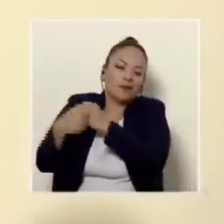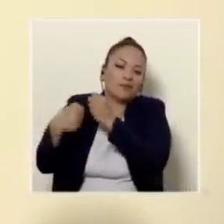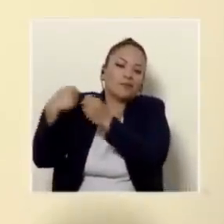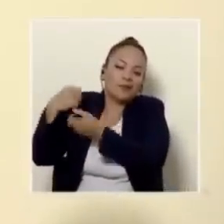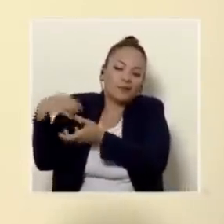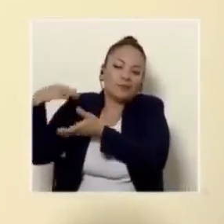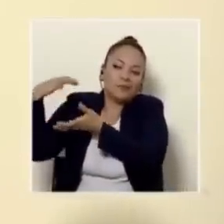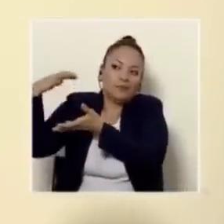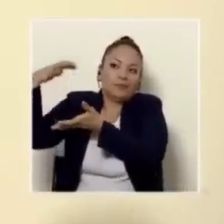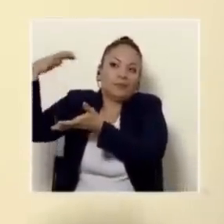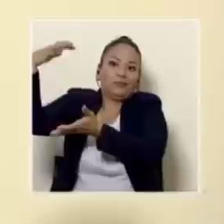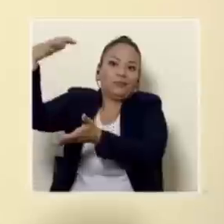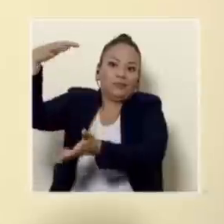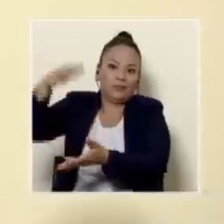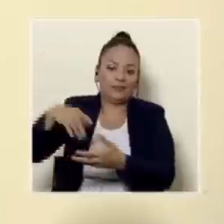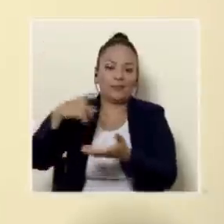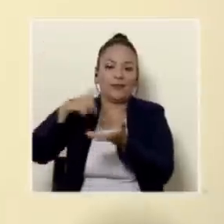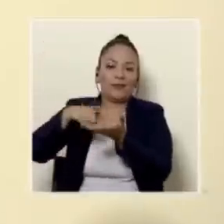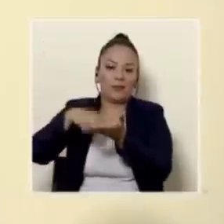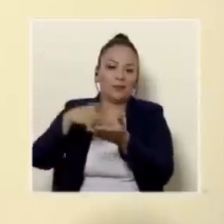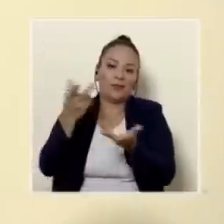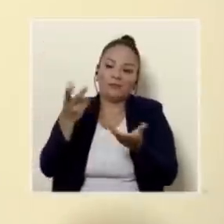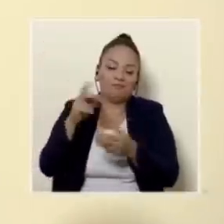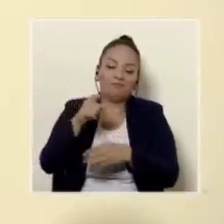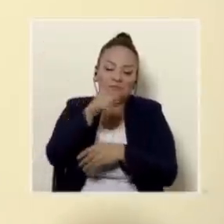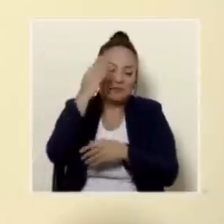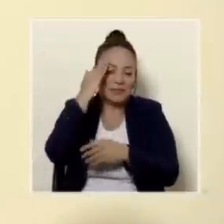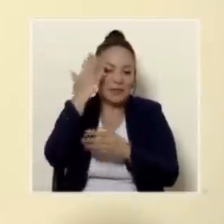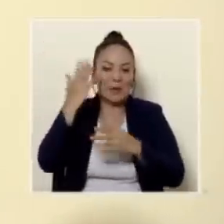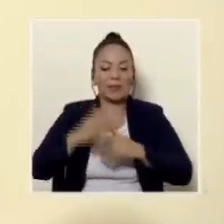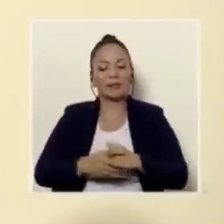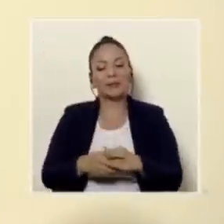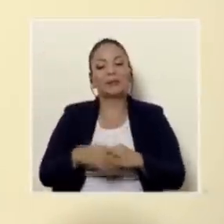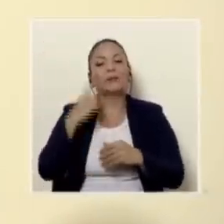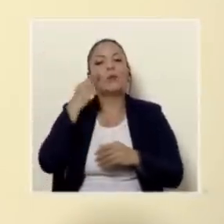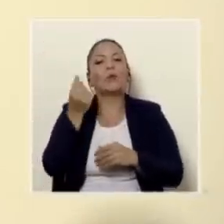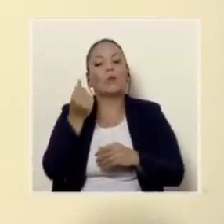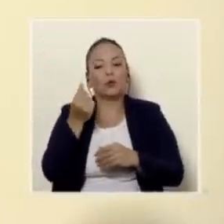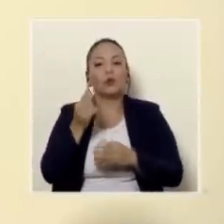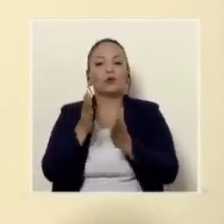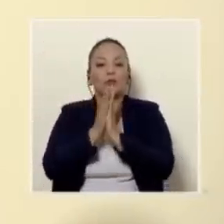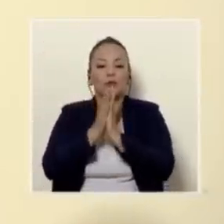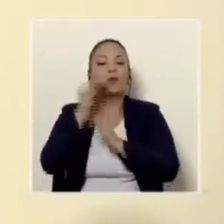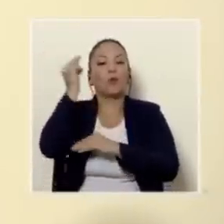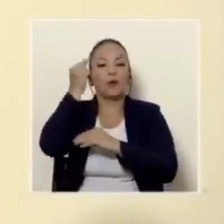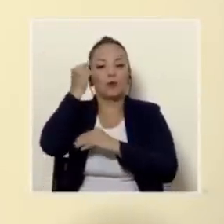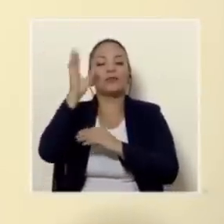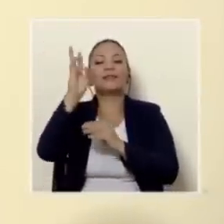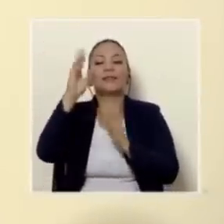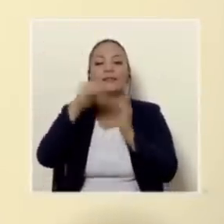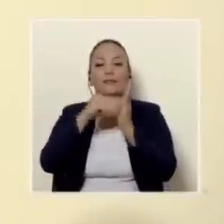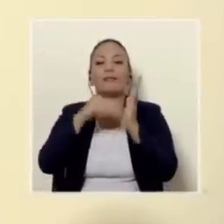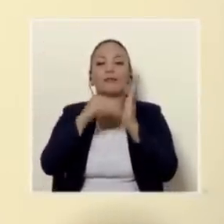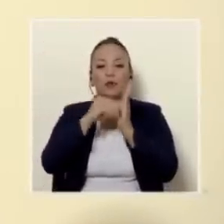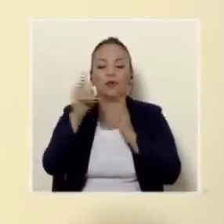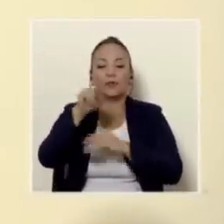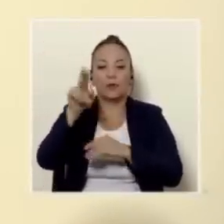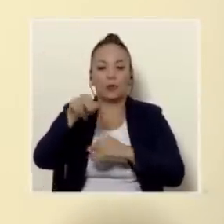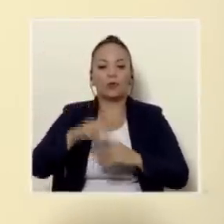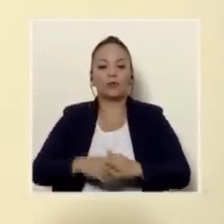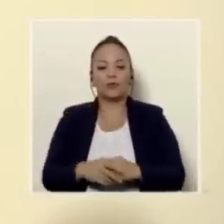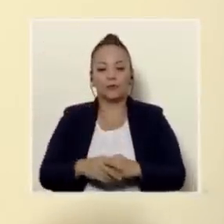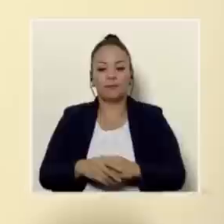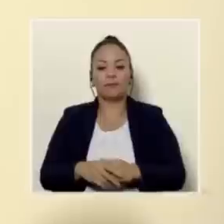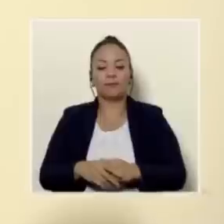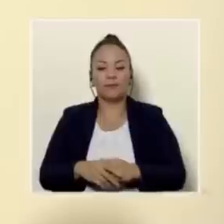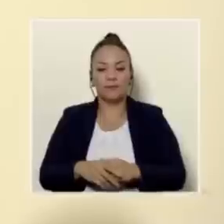años, ¿verdad? No tengo que elaborar en eso, por el monto solicitado del gobierno de 6,000 millones.